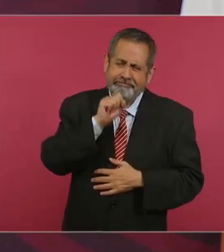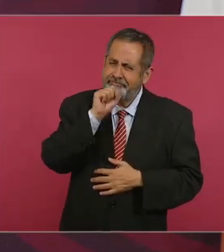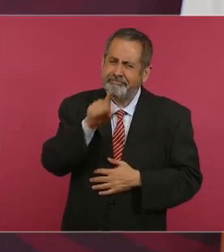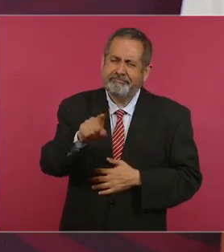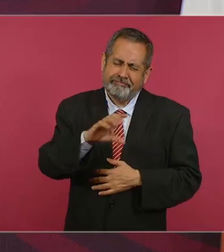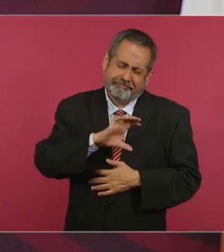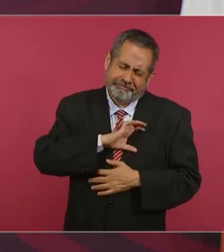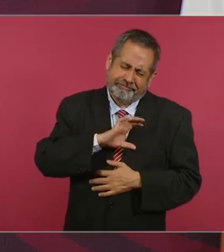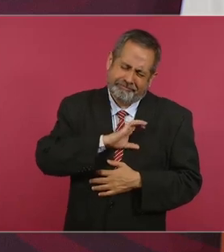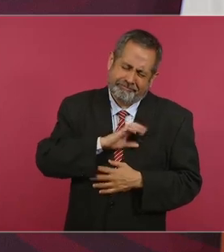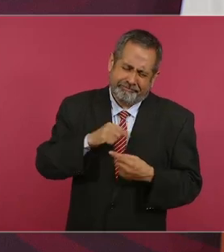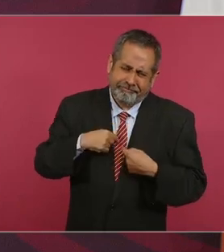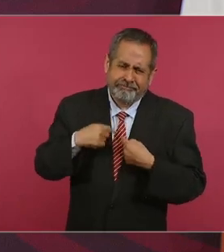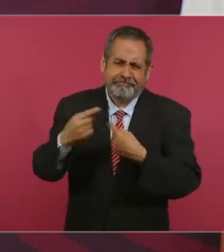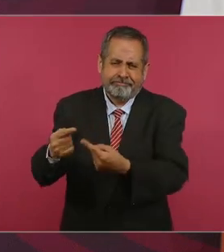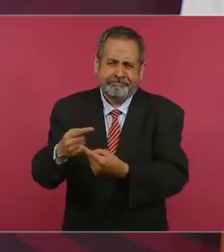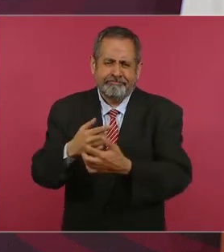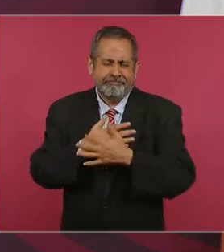si,